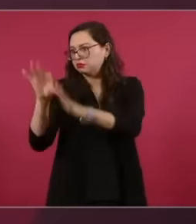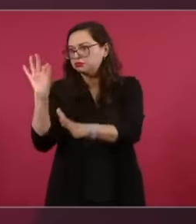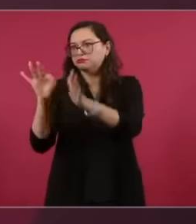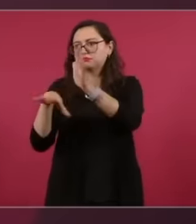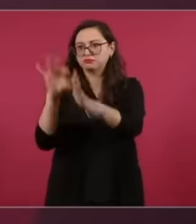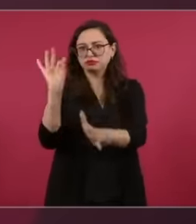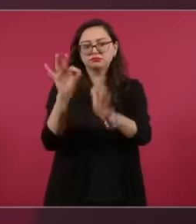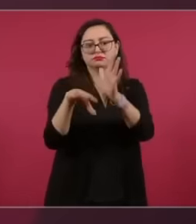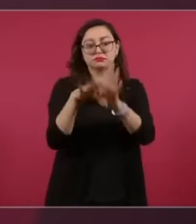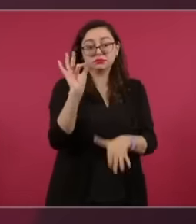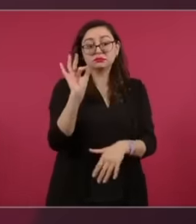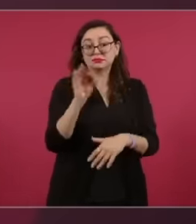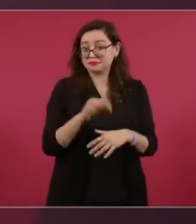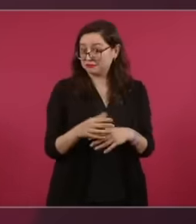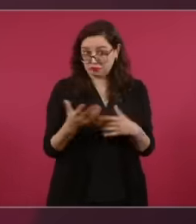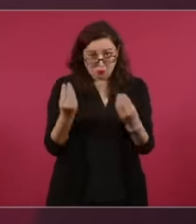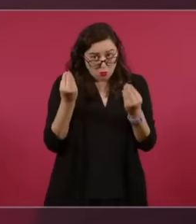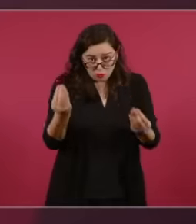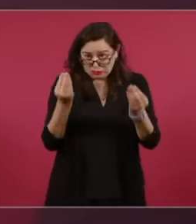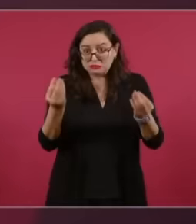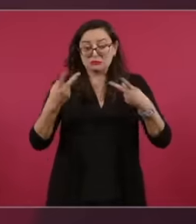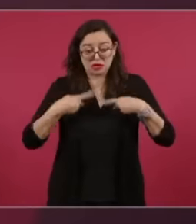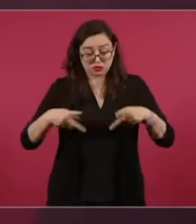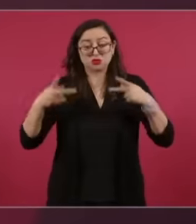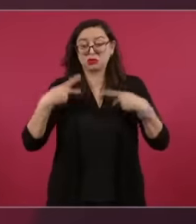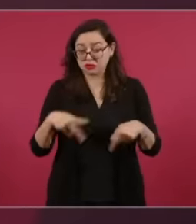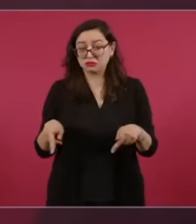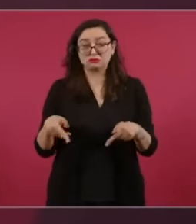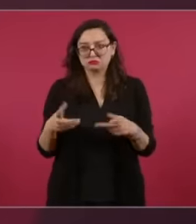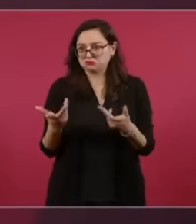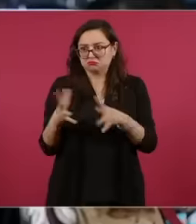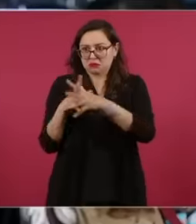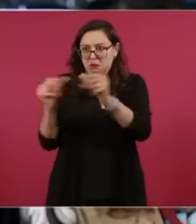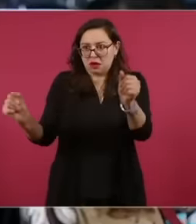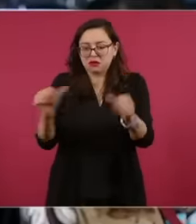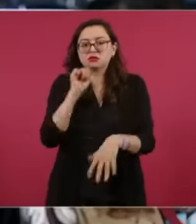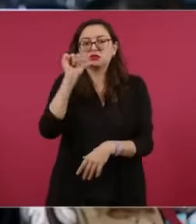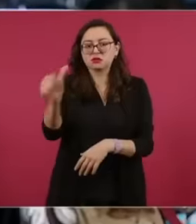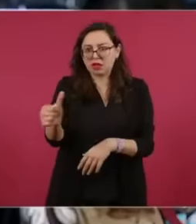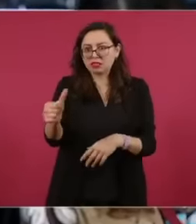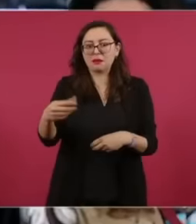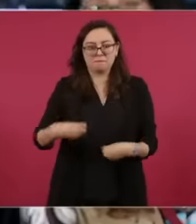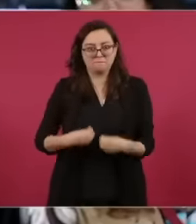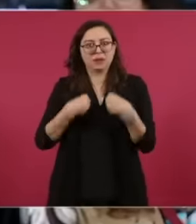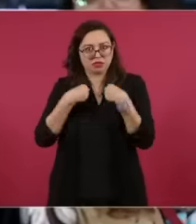se puede hablar que son miles los que hemos encontrado con vida.